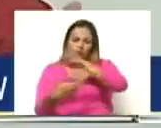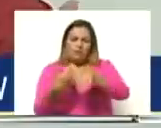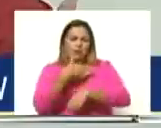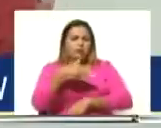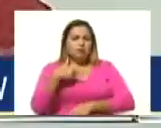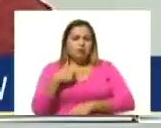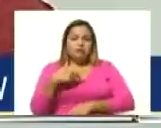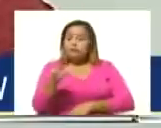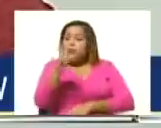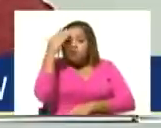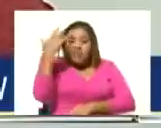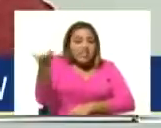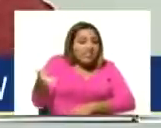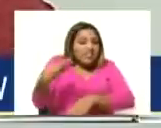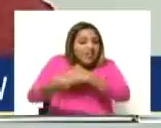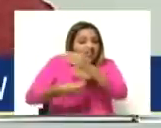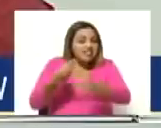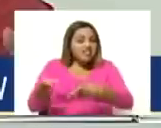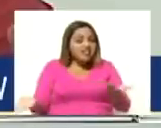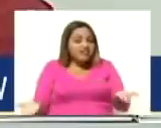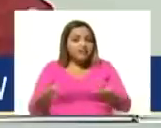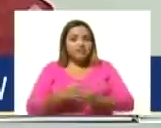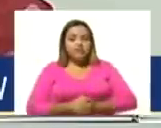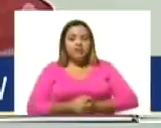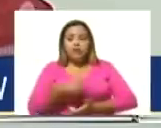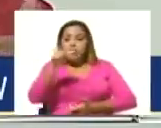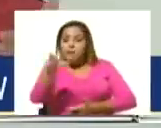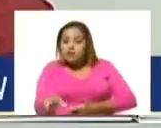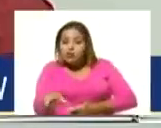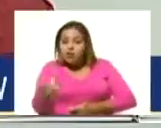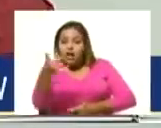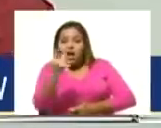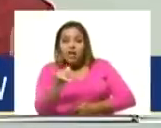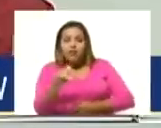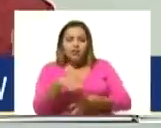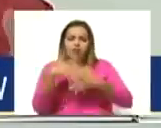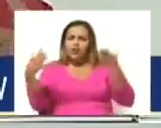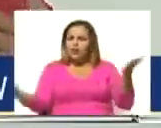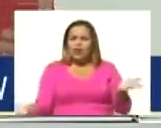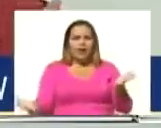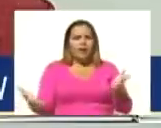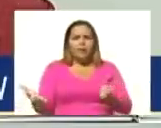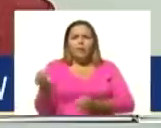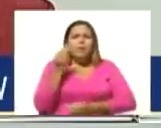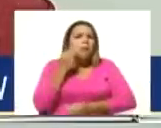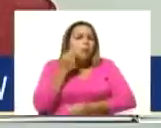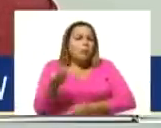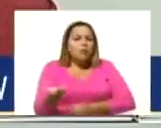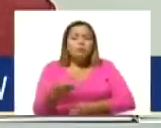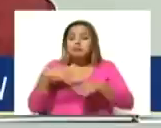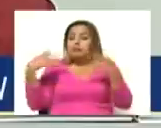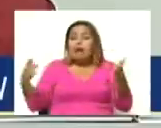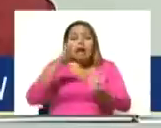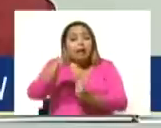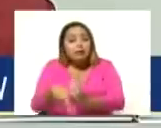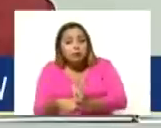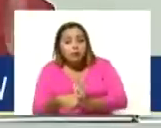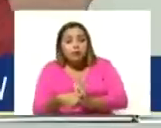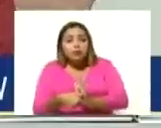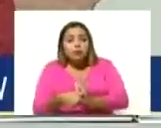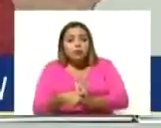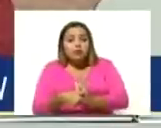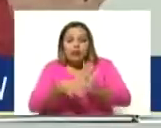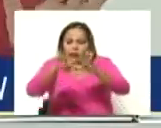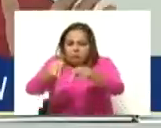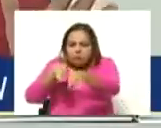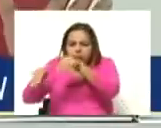hayan qué hacer con un señor que ha resultado un gran inepto, un gran ladrón, un estafador, y